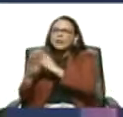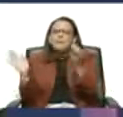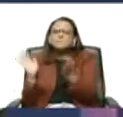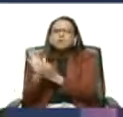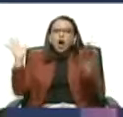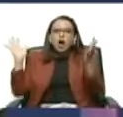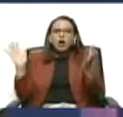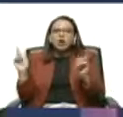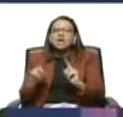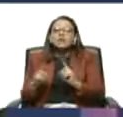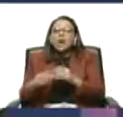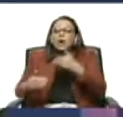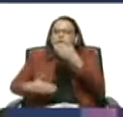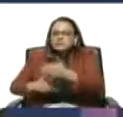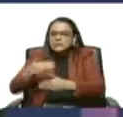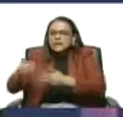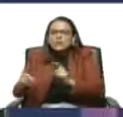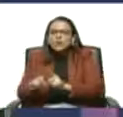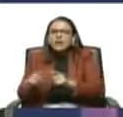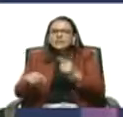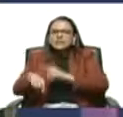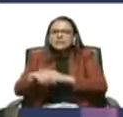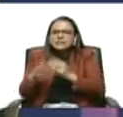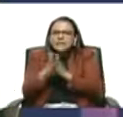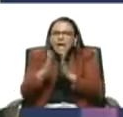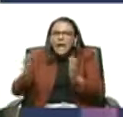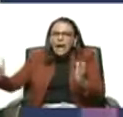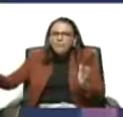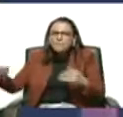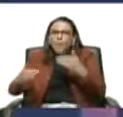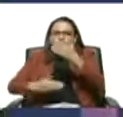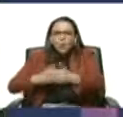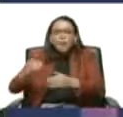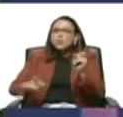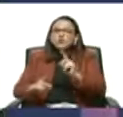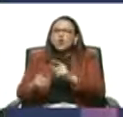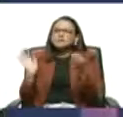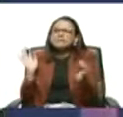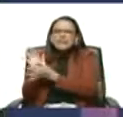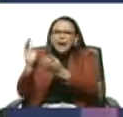tomó más años, fue cuestión de meses, y eso